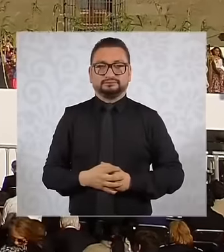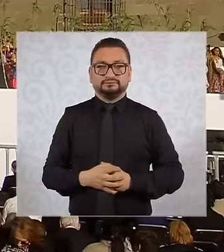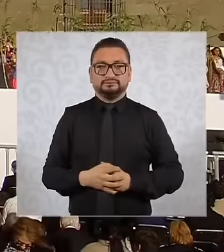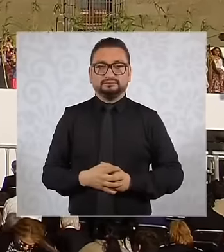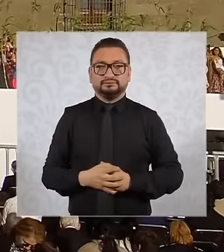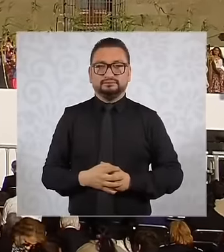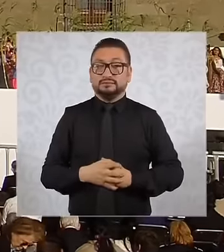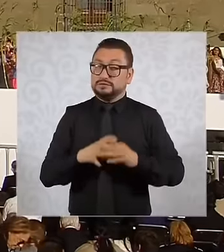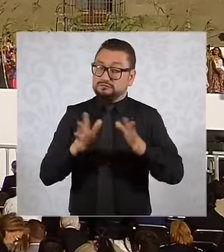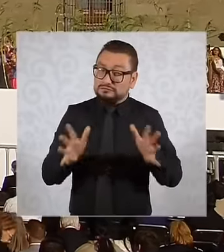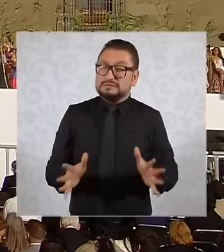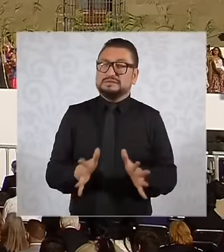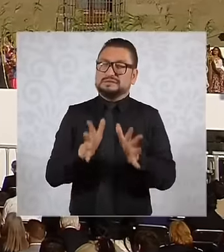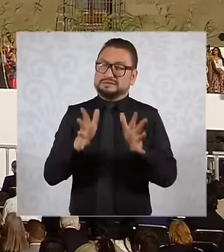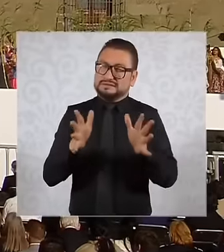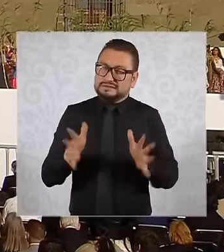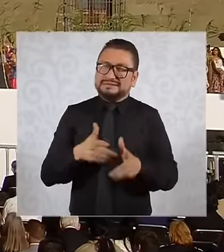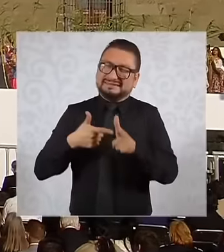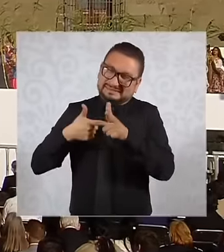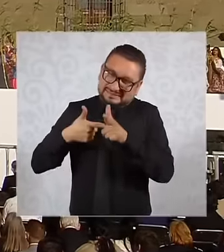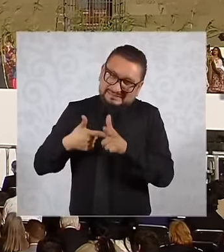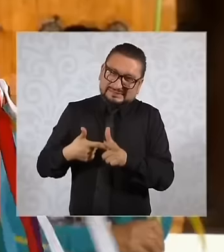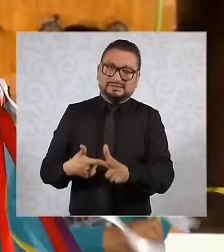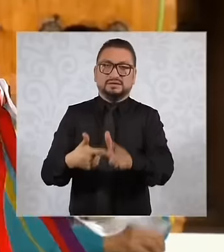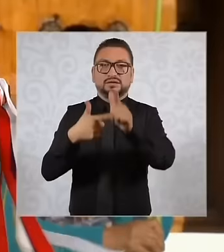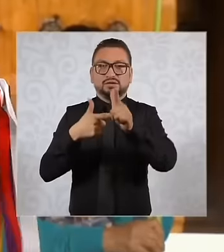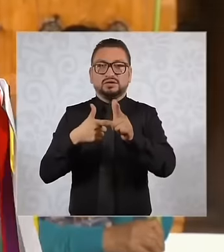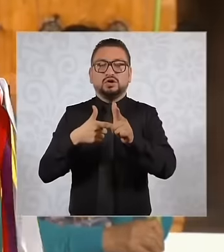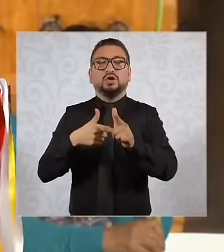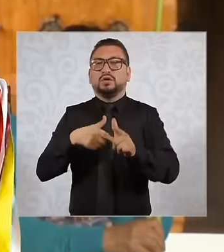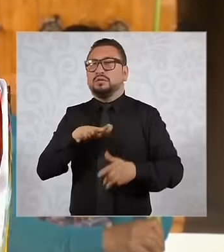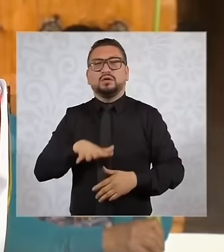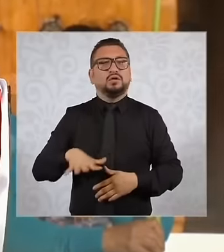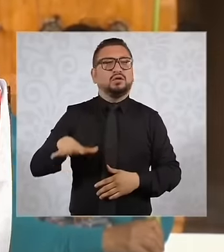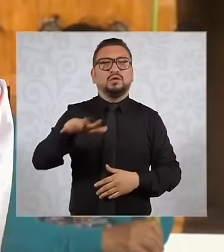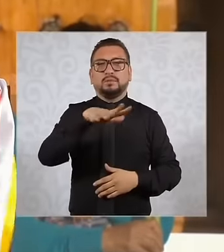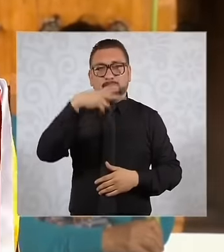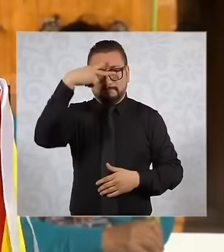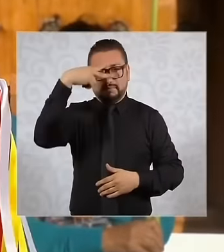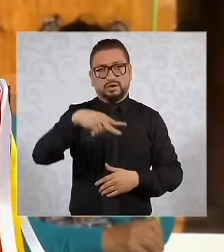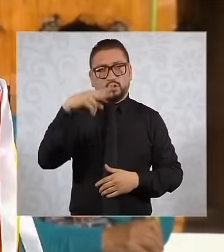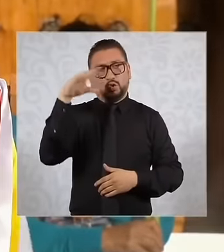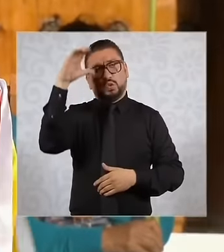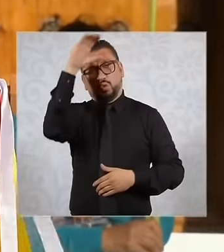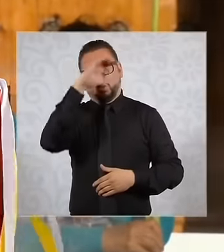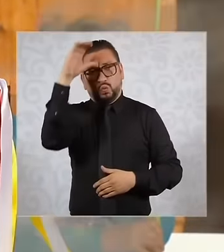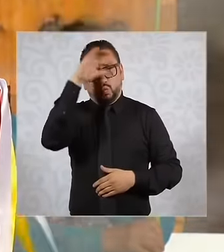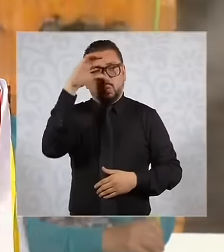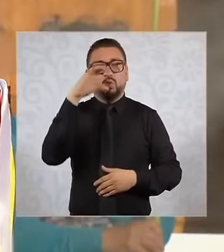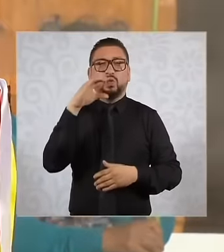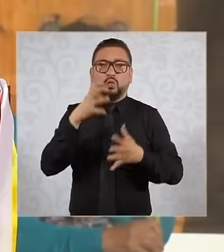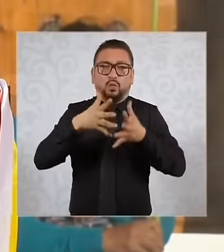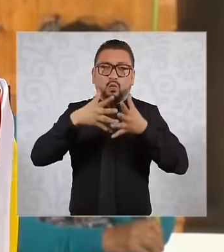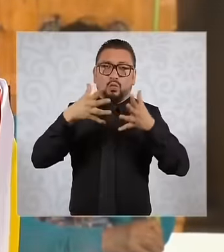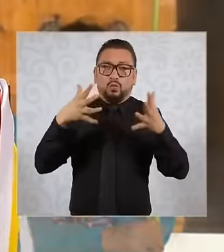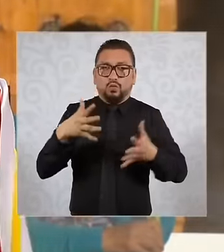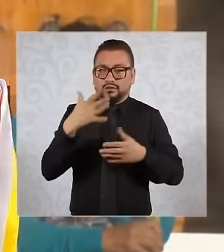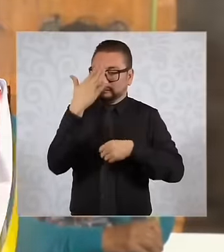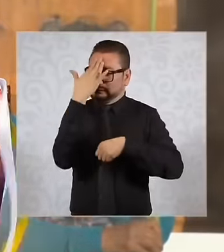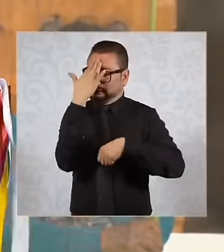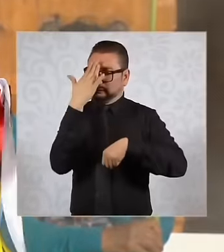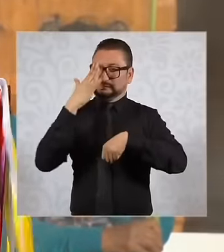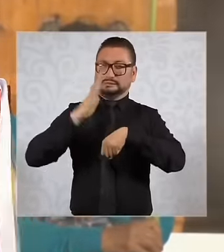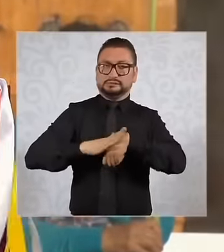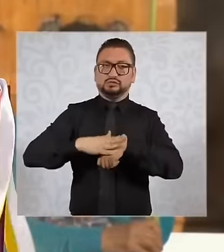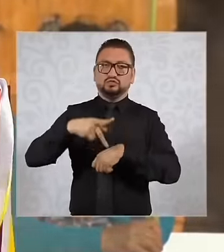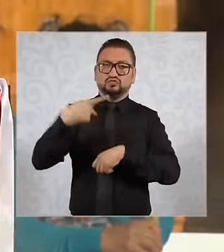Impulsaremos, seguiremos impulsando la grandeza cultural y la recuperación de la memoria